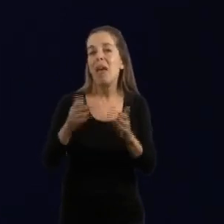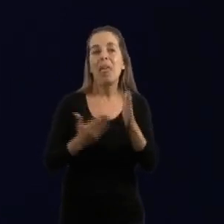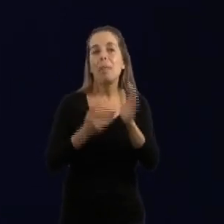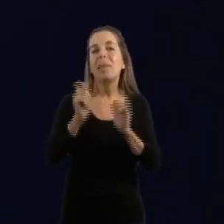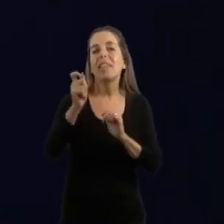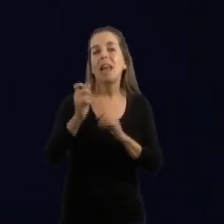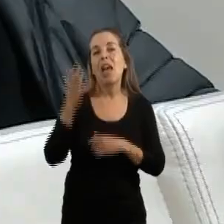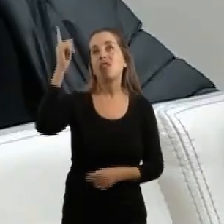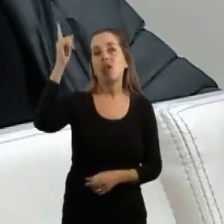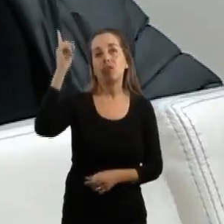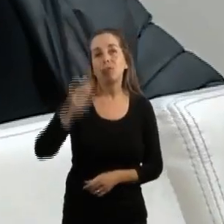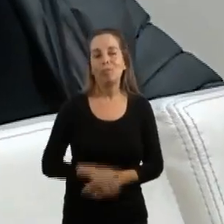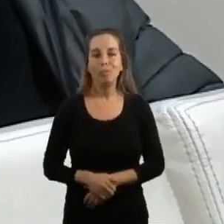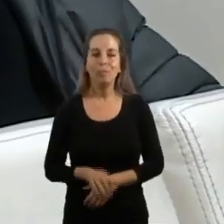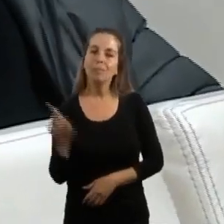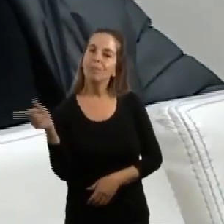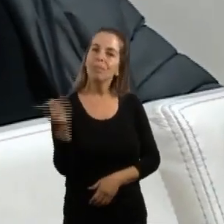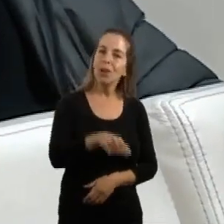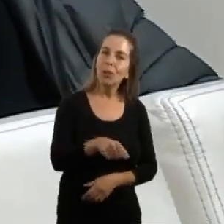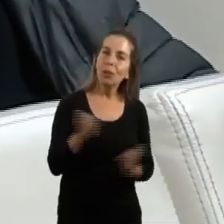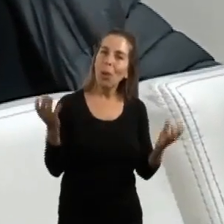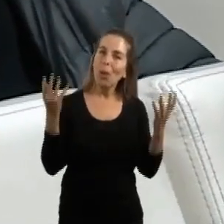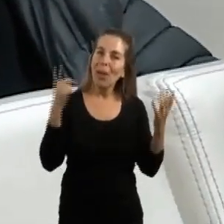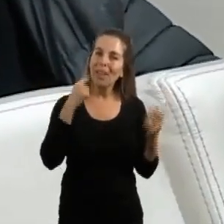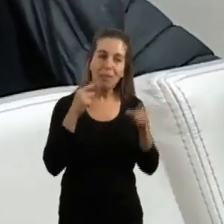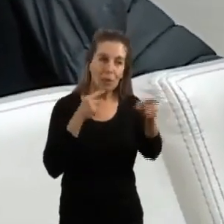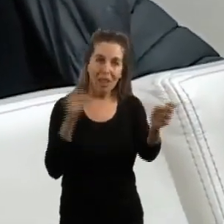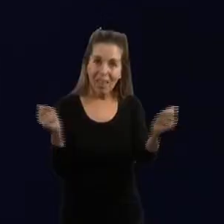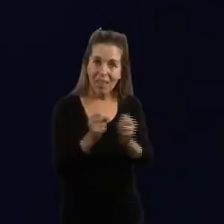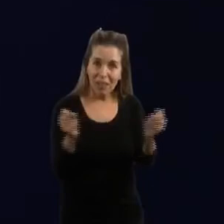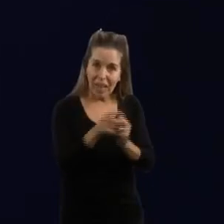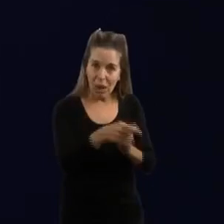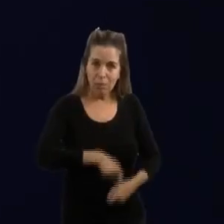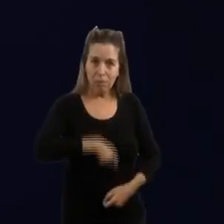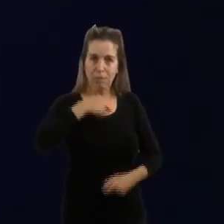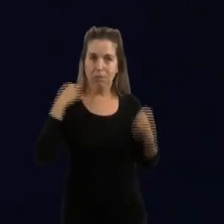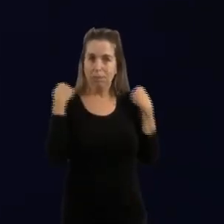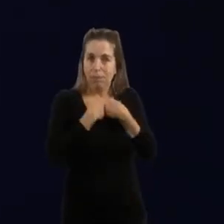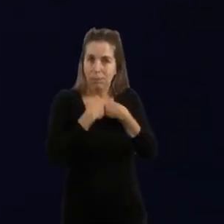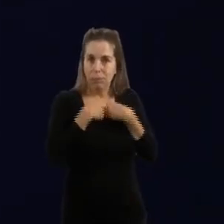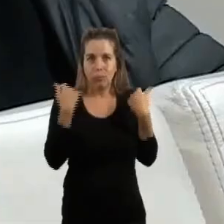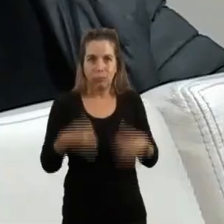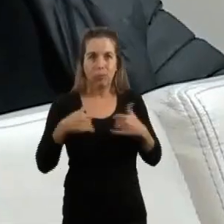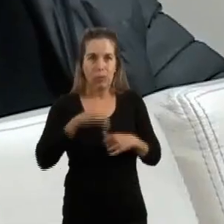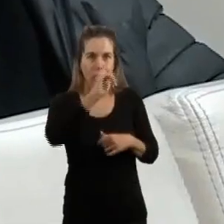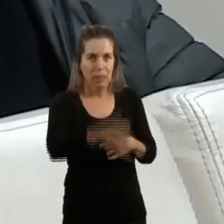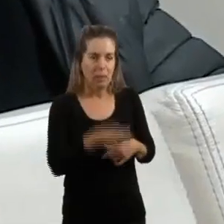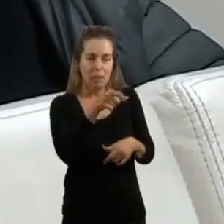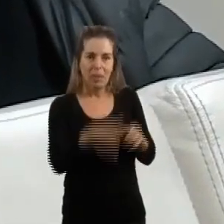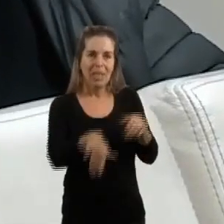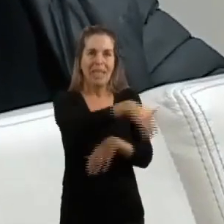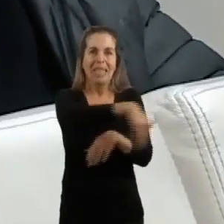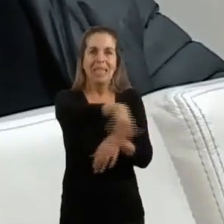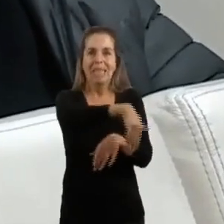día. Hernán Mundo, de Radio Nacional. Tenés frío. Estás para ser notero de calle a las 6 de la